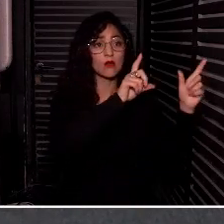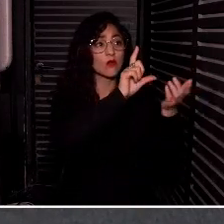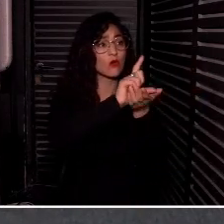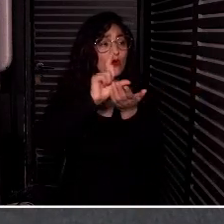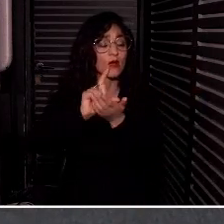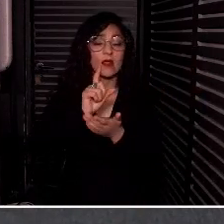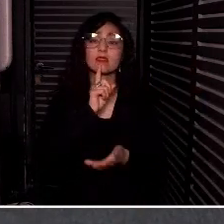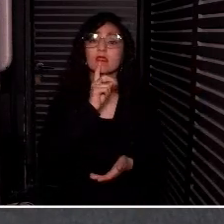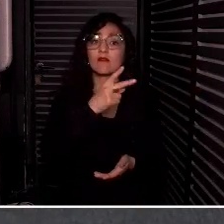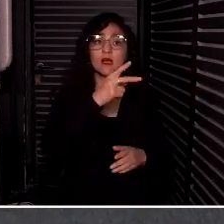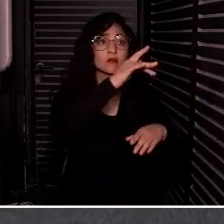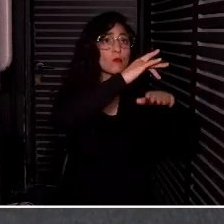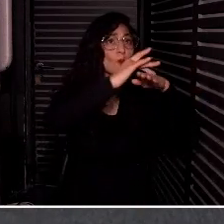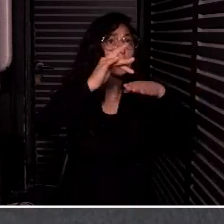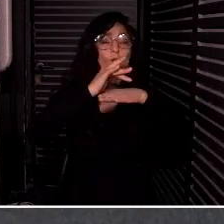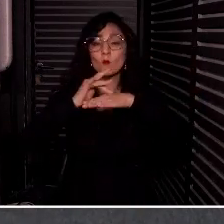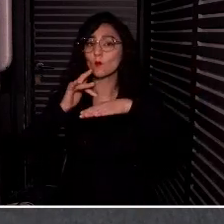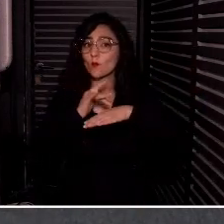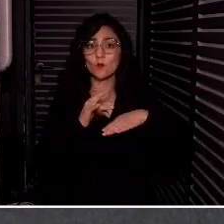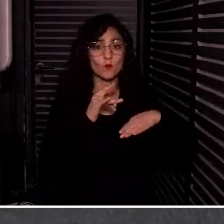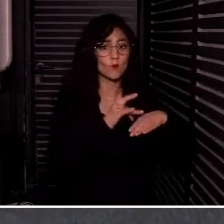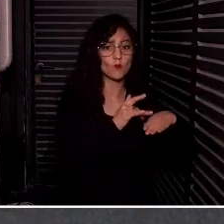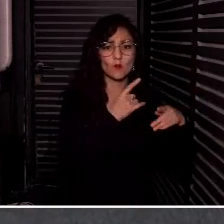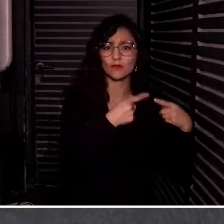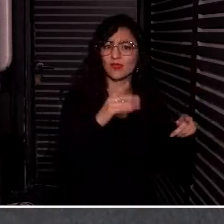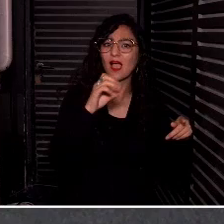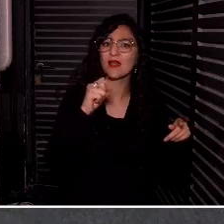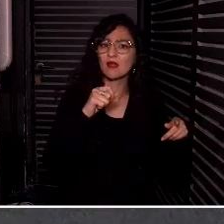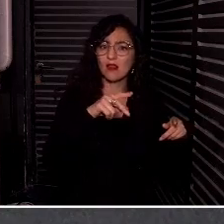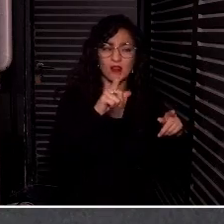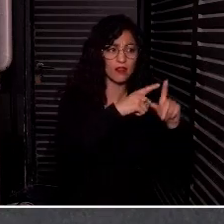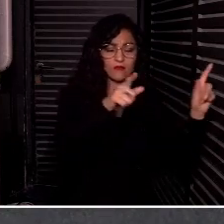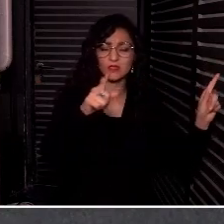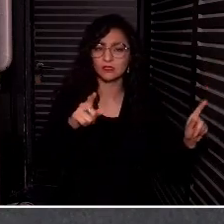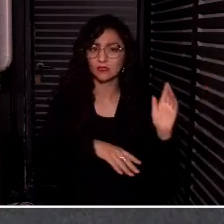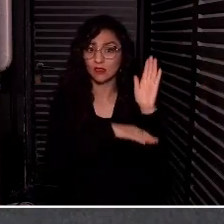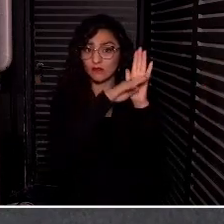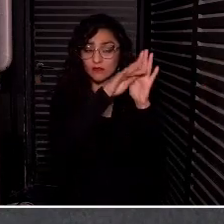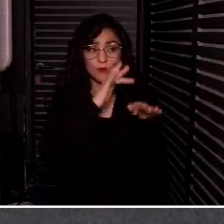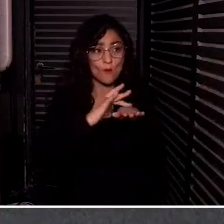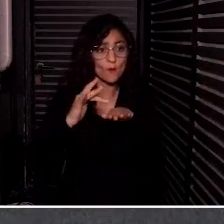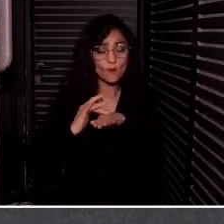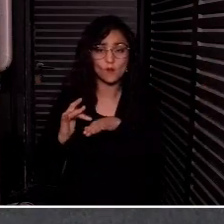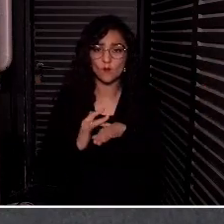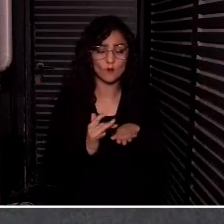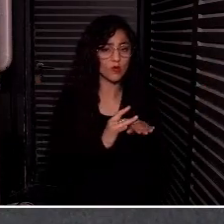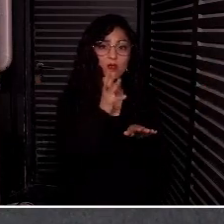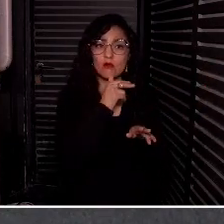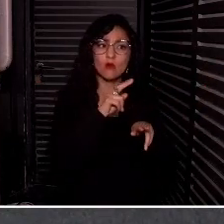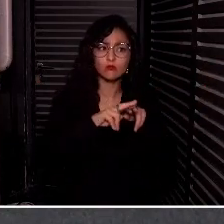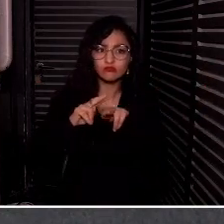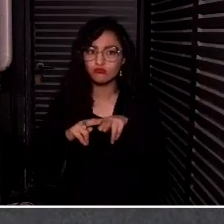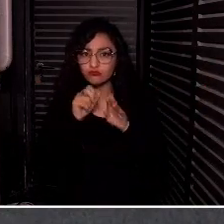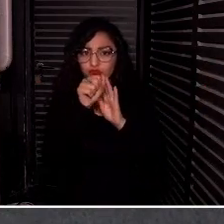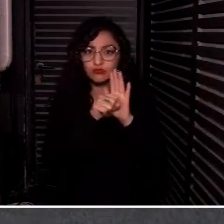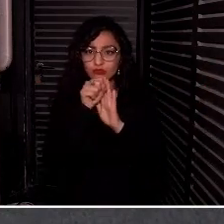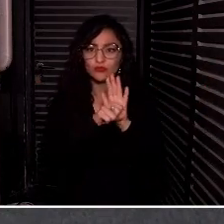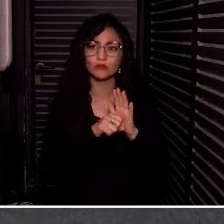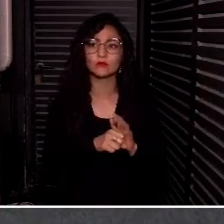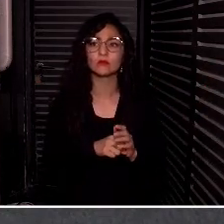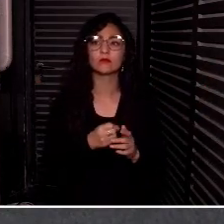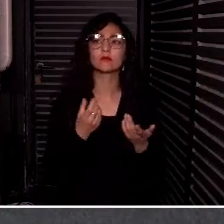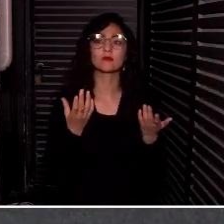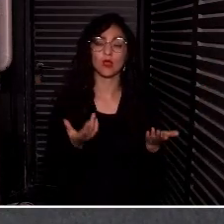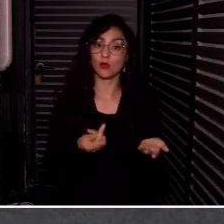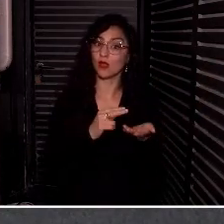vacíos muchos estudios de chile están vacíos sin producción entonces eh aquí no estamos solo en una crisis de